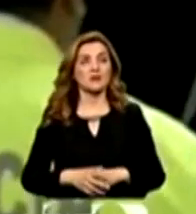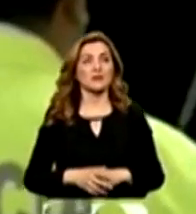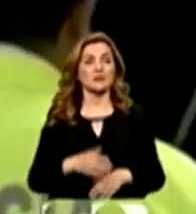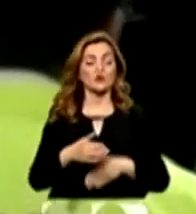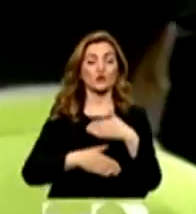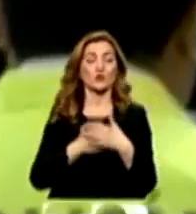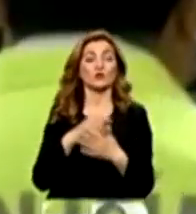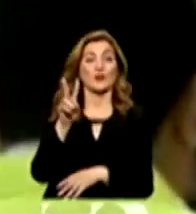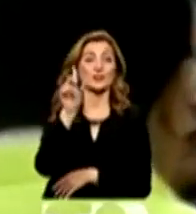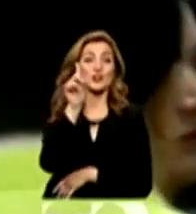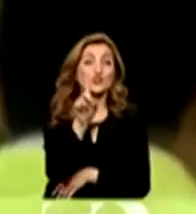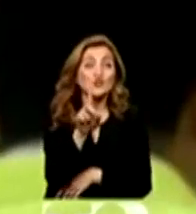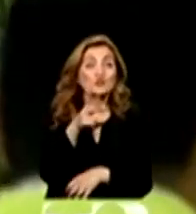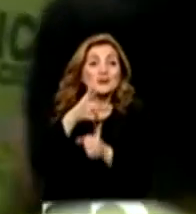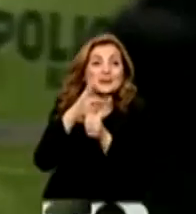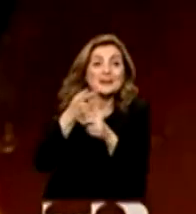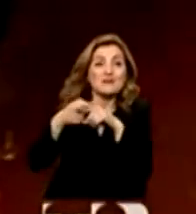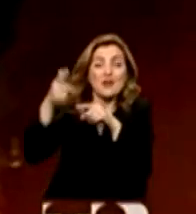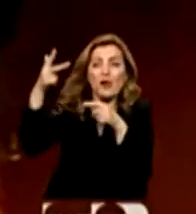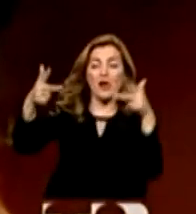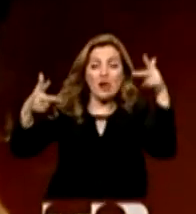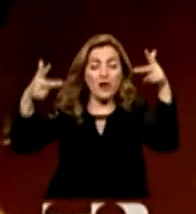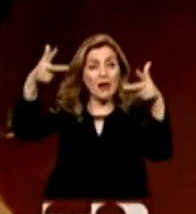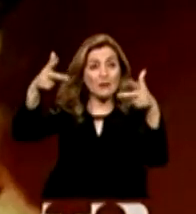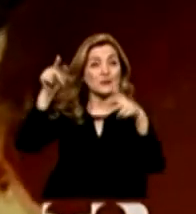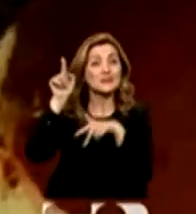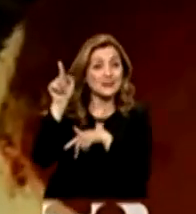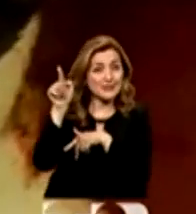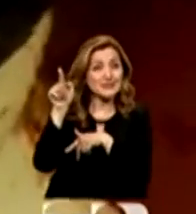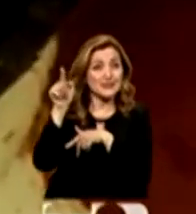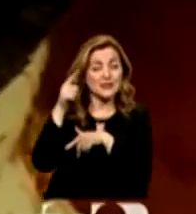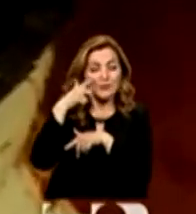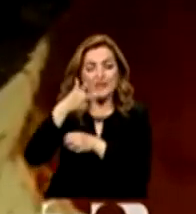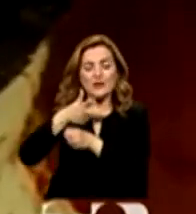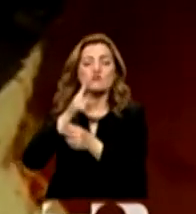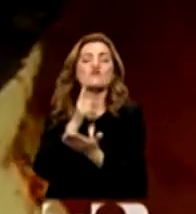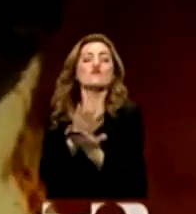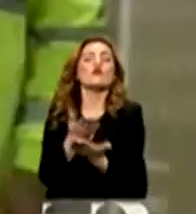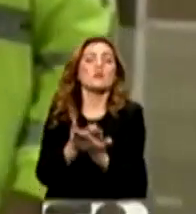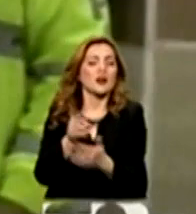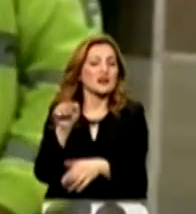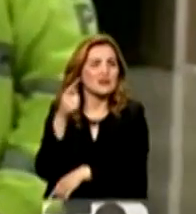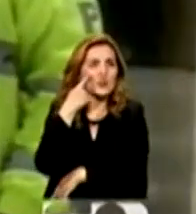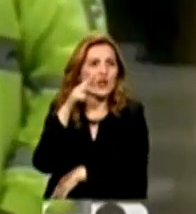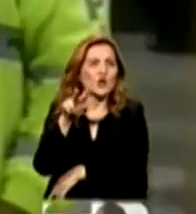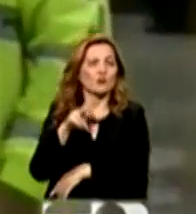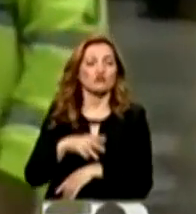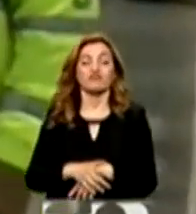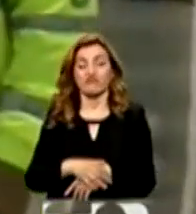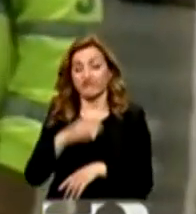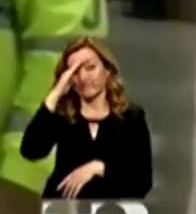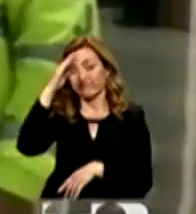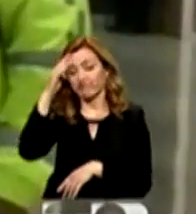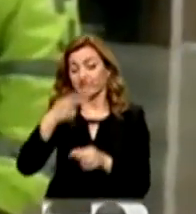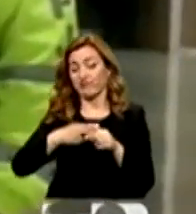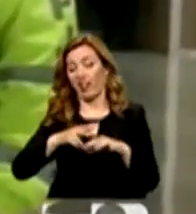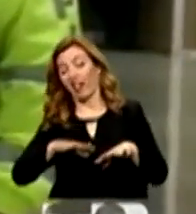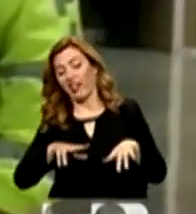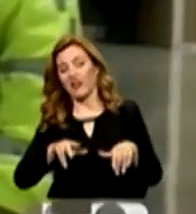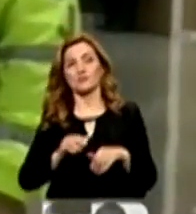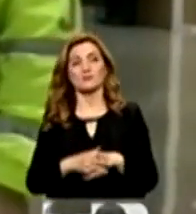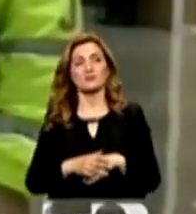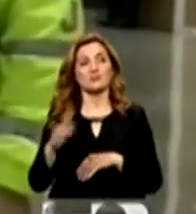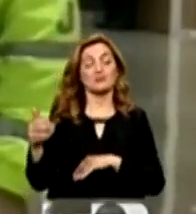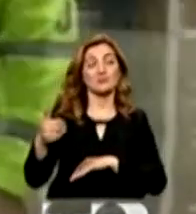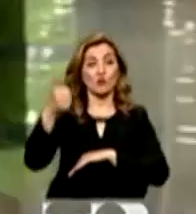observaron 21 videos captados desde diferentes ángulos por las cámaras del Centro de Privación de Libertad. A la diligencia acudió la general Tanya Varela,